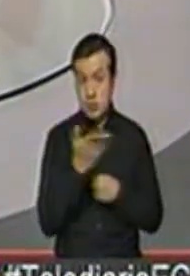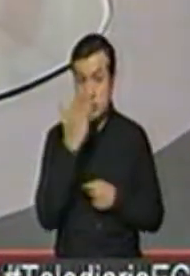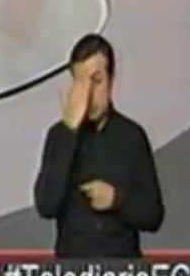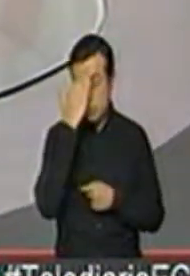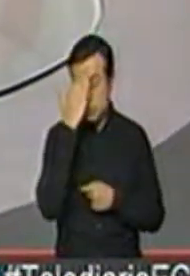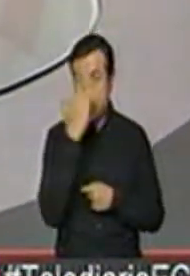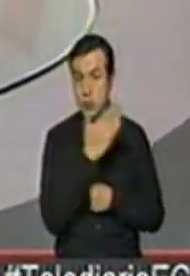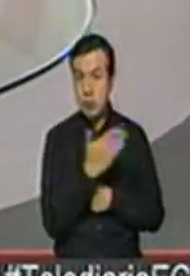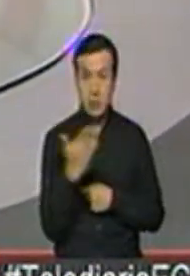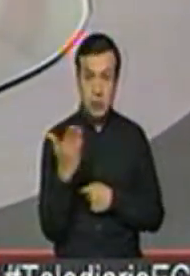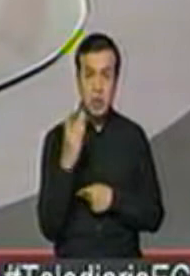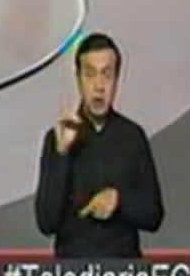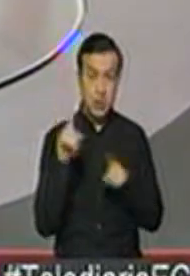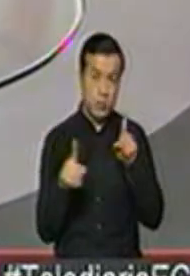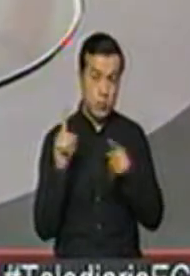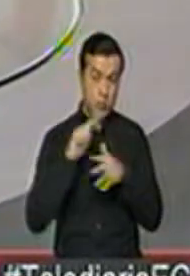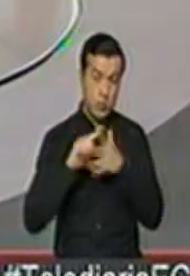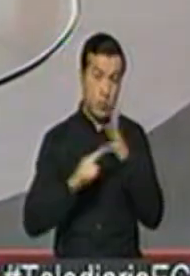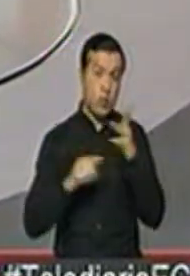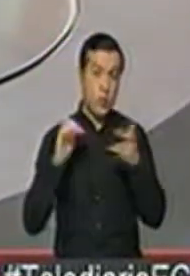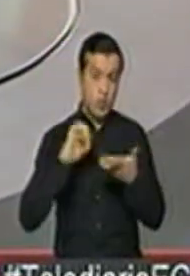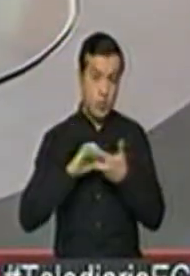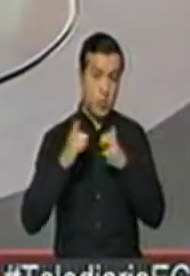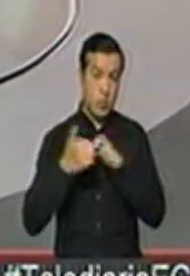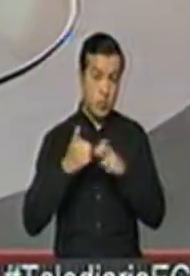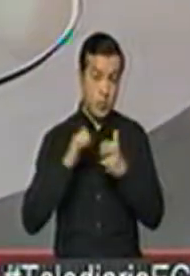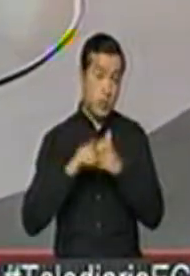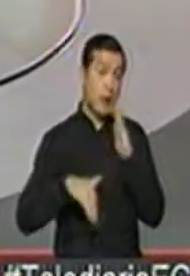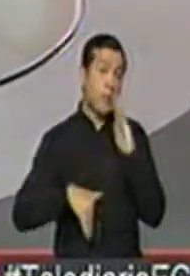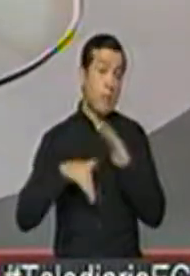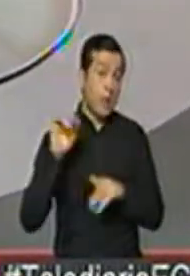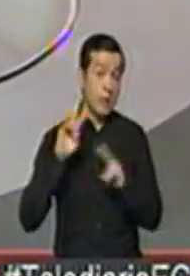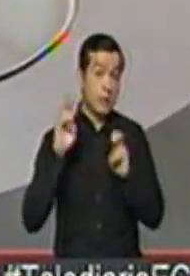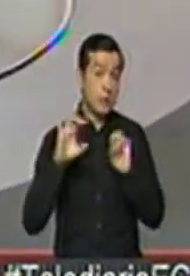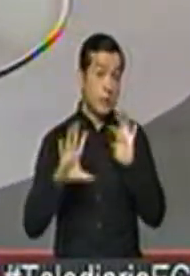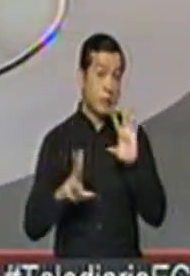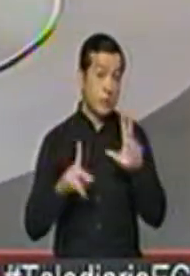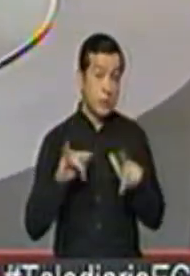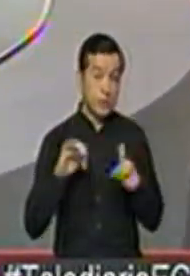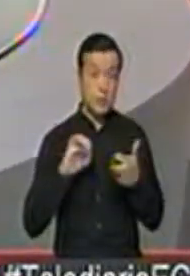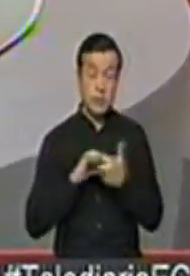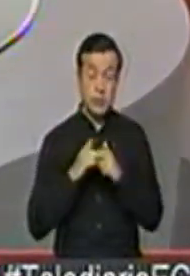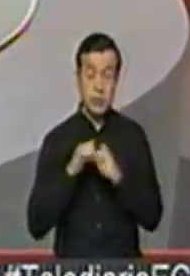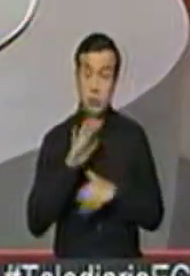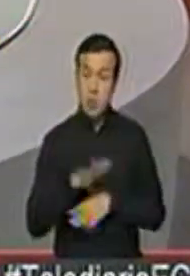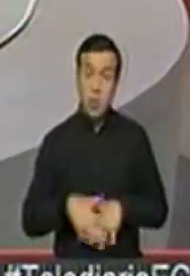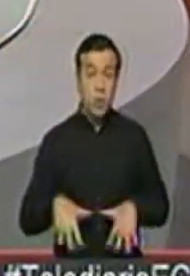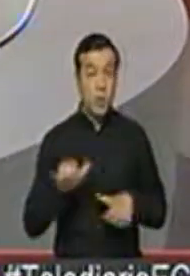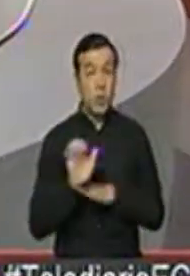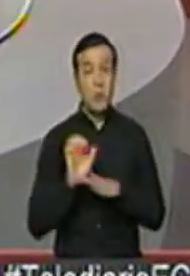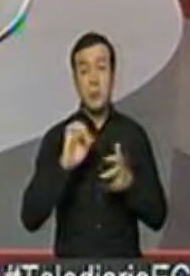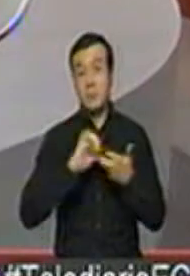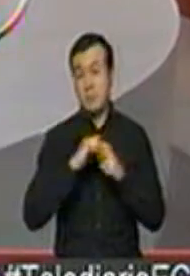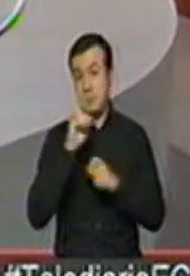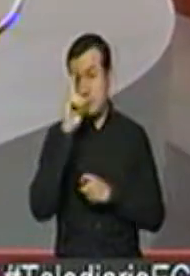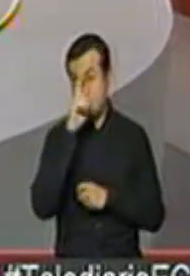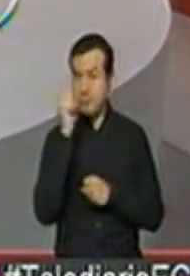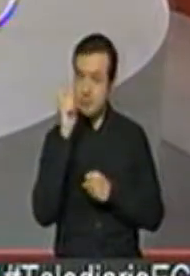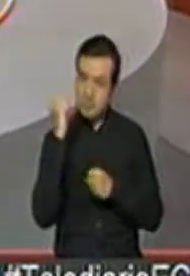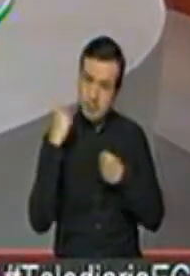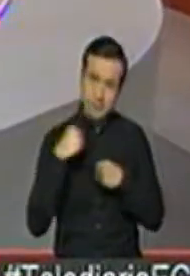hablado de algunas problemáticas, sobre todo el tema de la corrupción en el que estamos embarcados todos los ecuatorianos y debemos